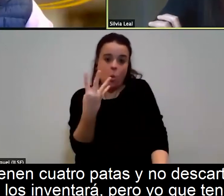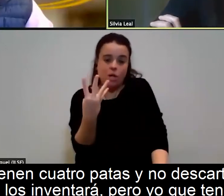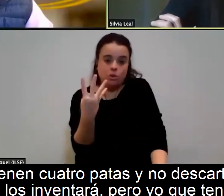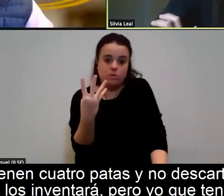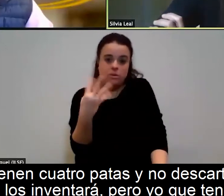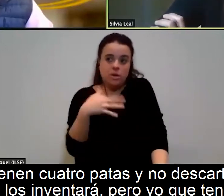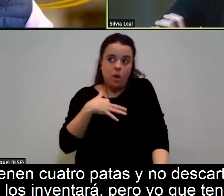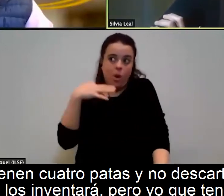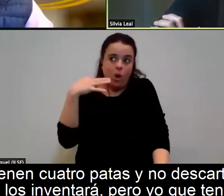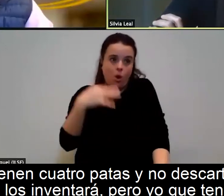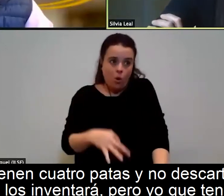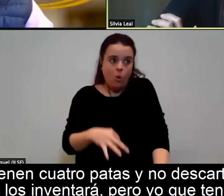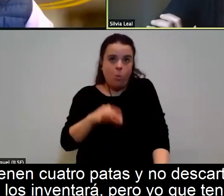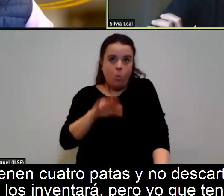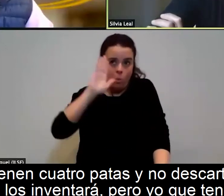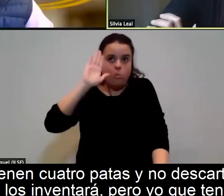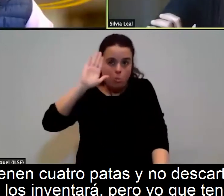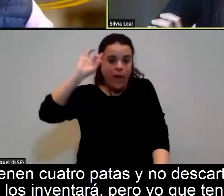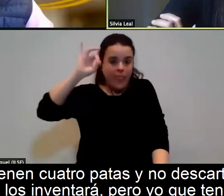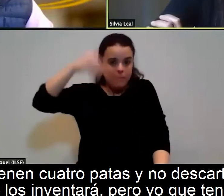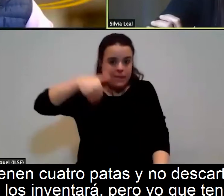los ha inventado nadie, alguien se los inventará.